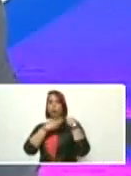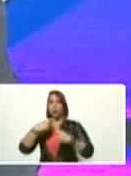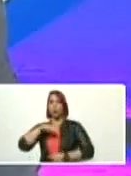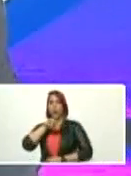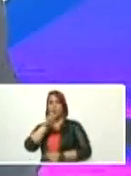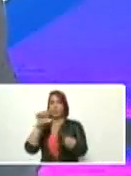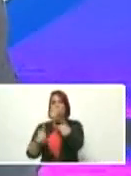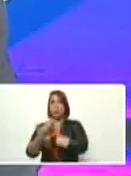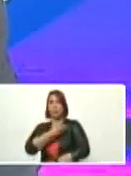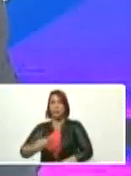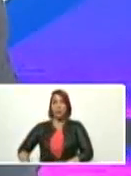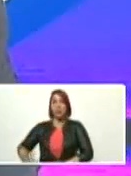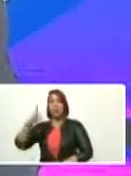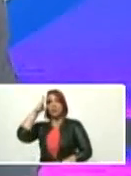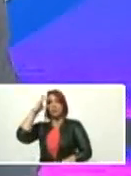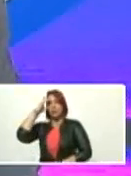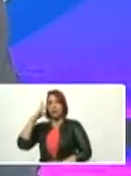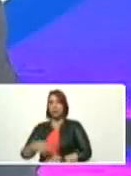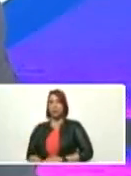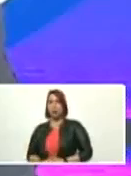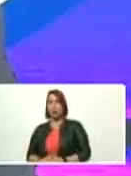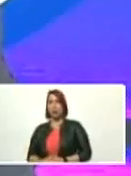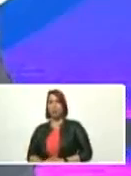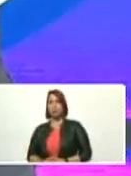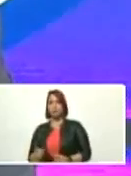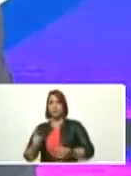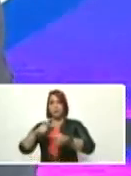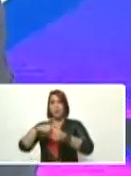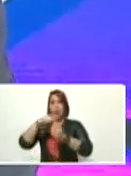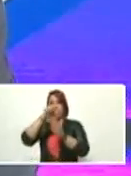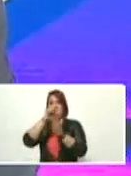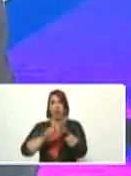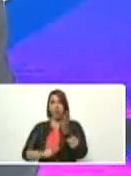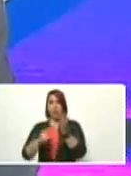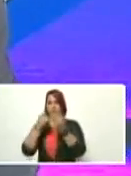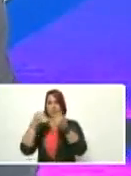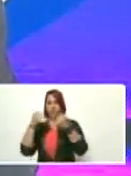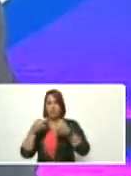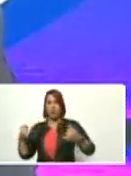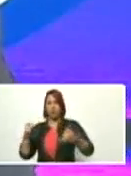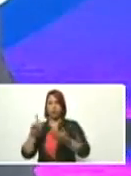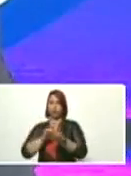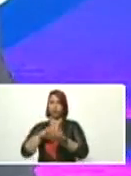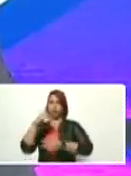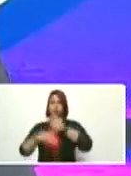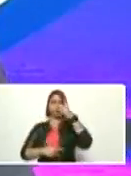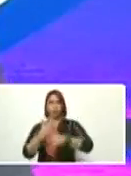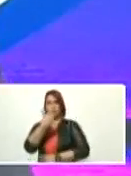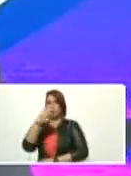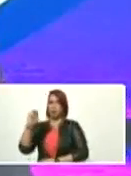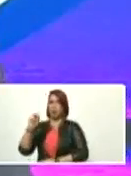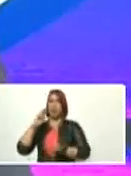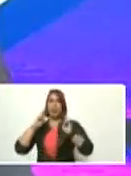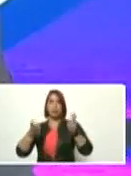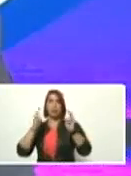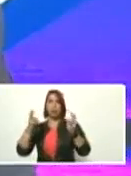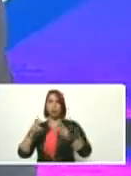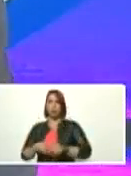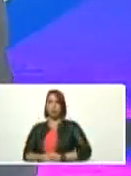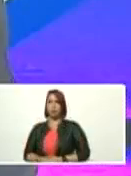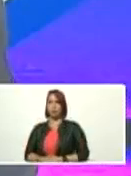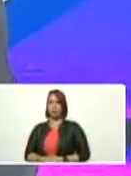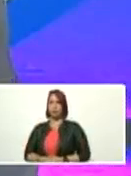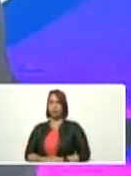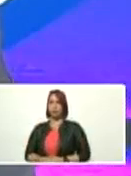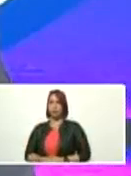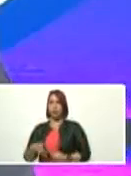vicepresidenta ejecutiva, Delcy Rodríguez, se incluyó una línea editorial de producción de 30 títulos